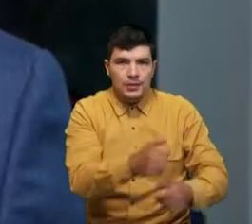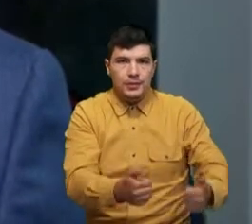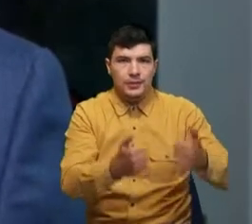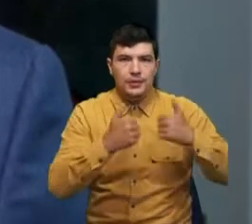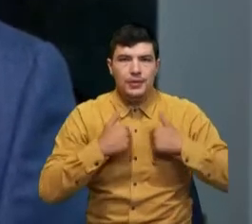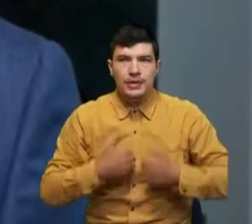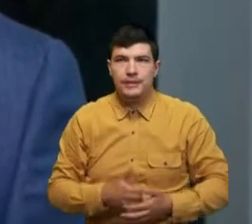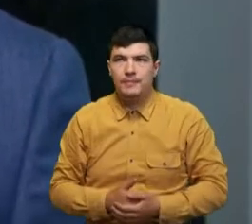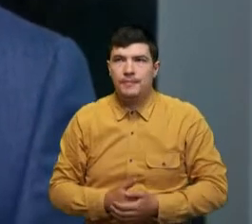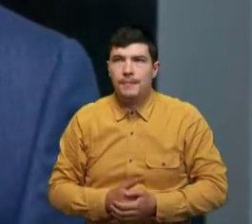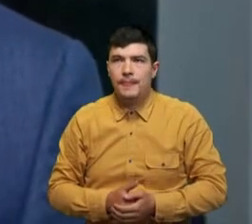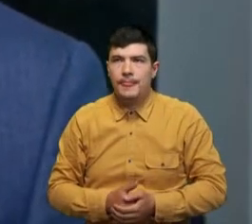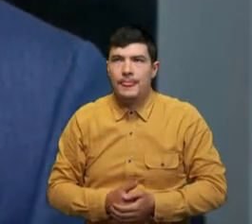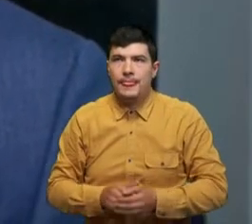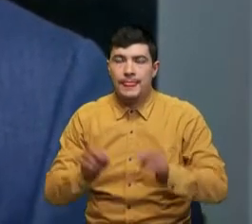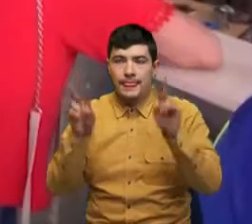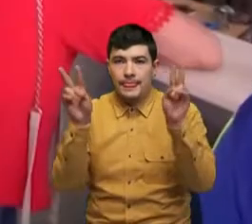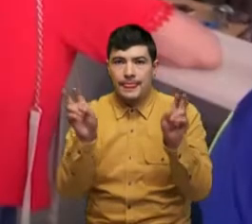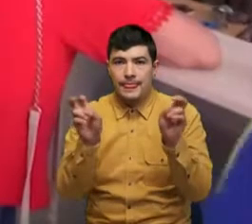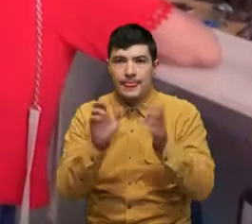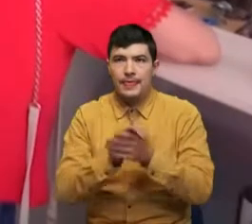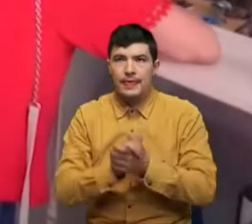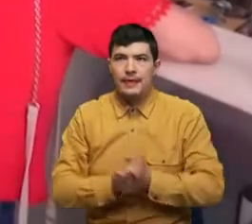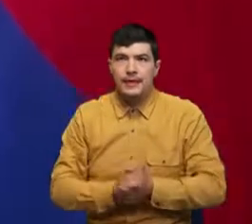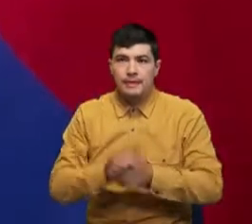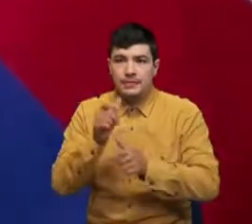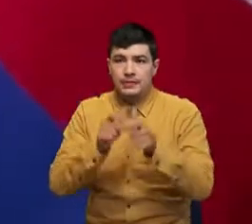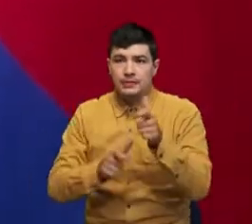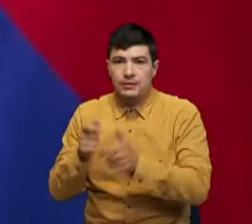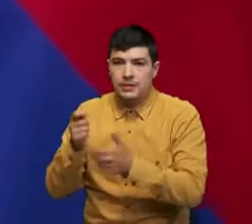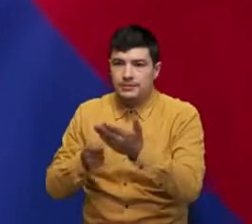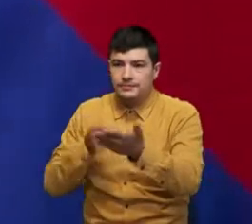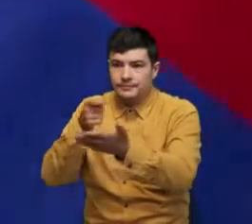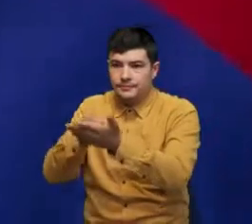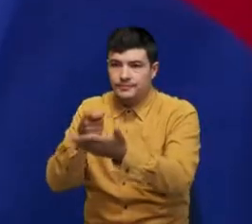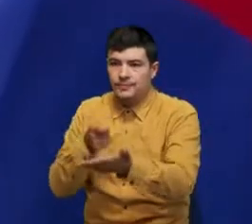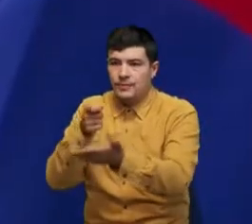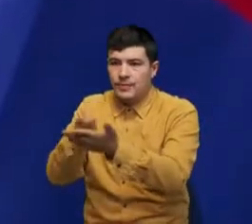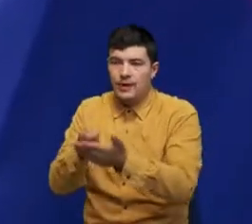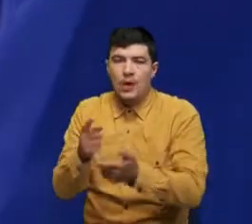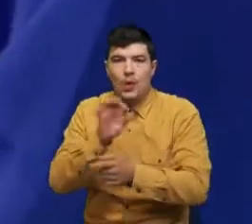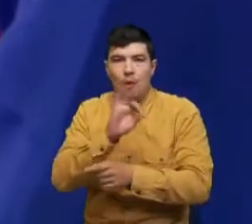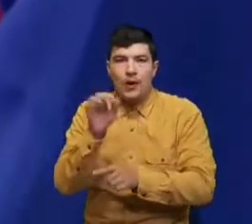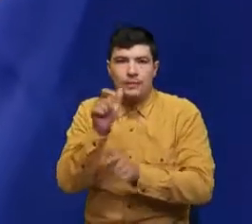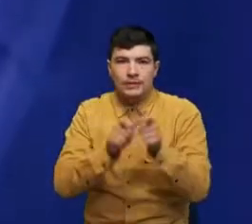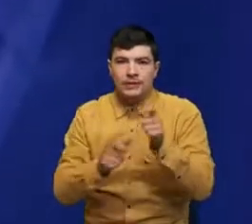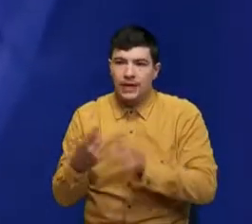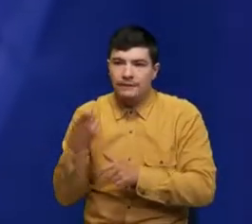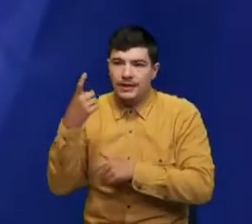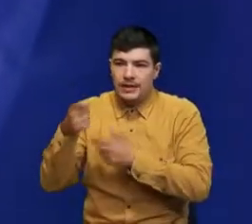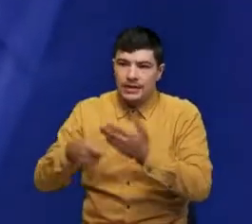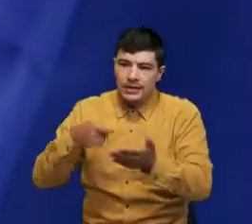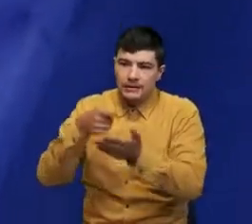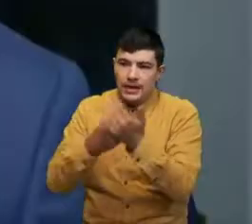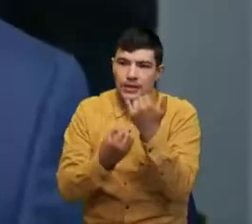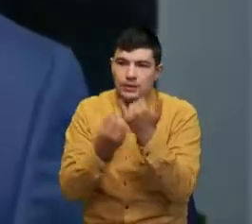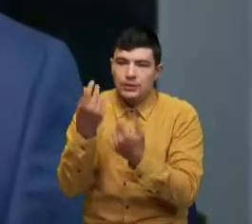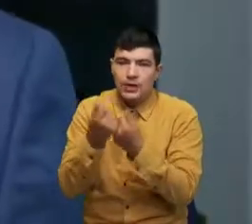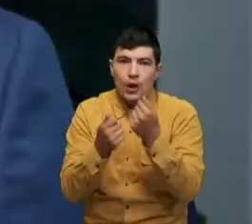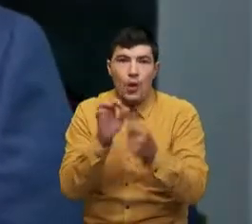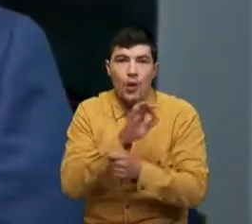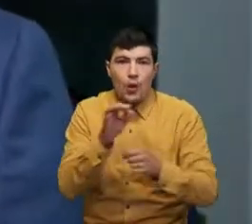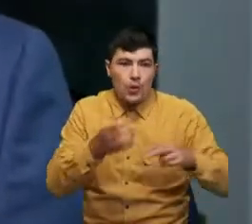en materia de contribuyentes de personas en morosidad tanto industria y comercio como de el